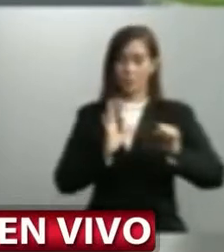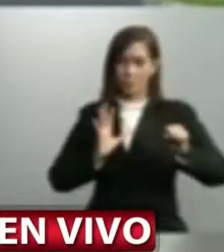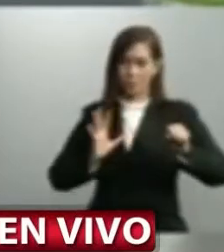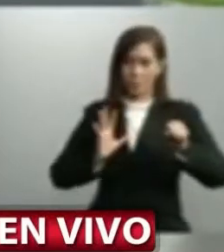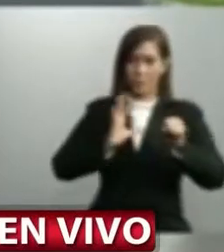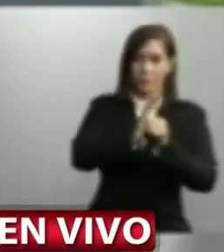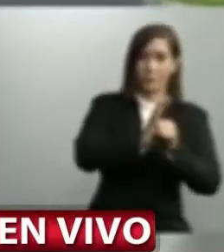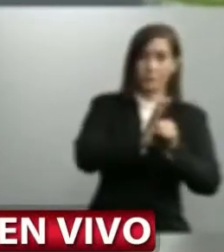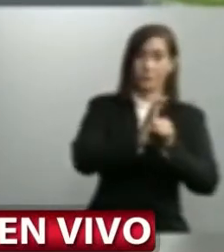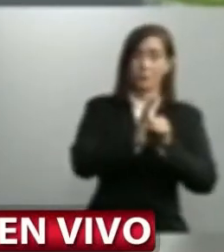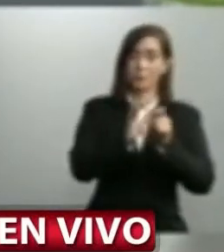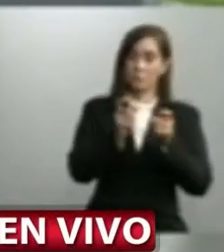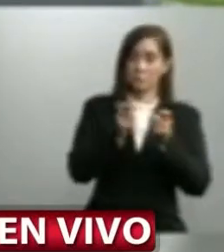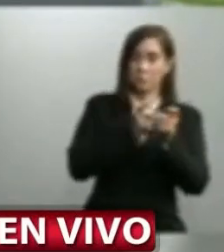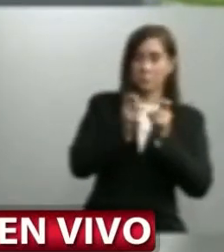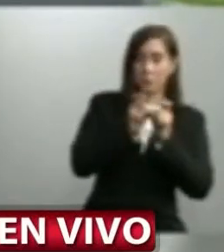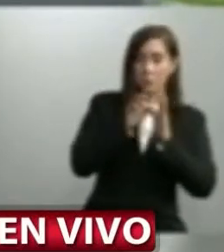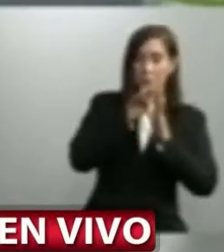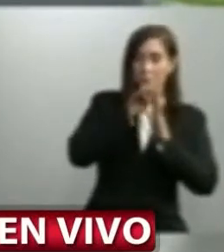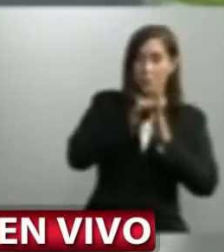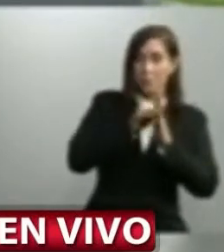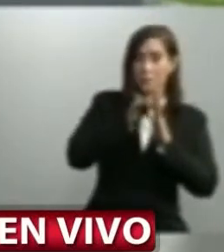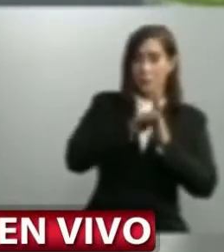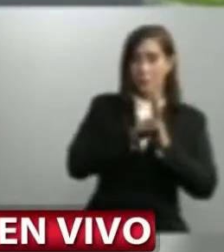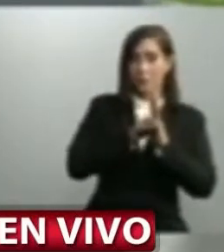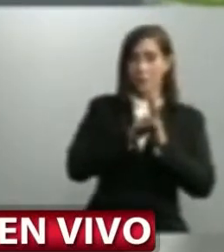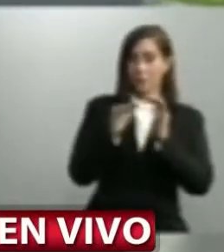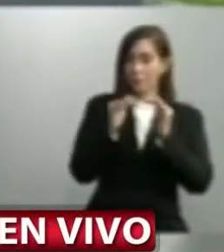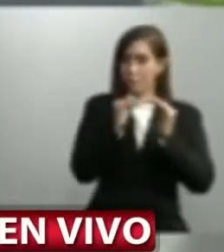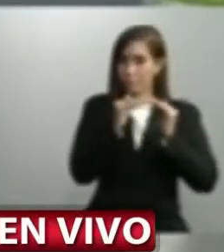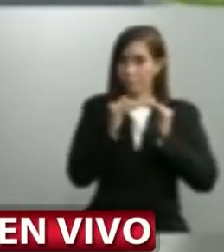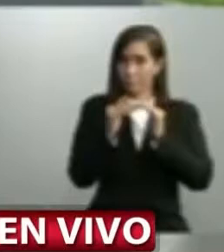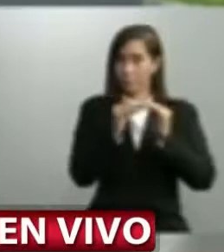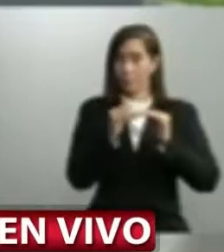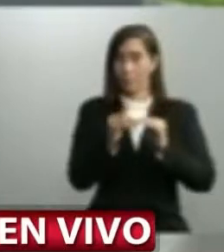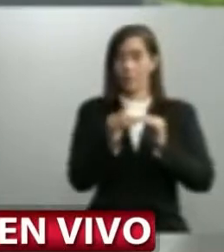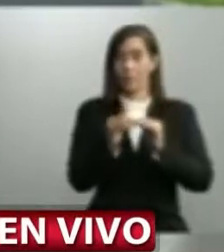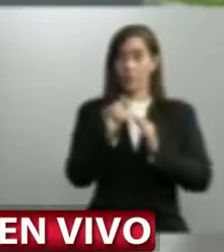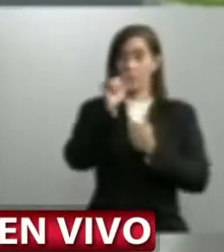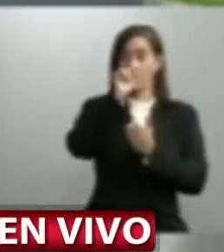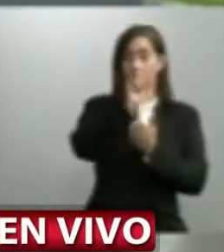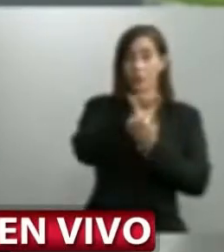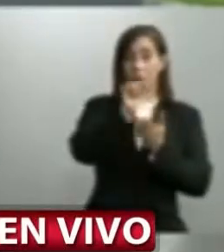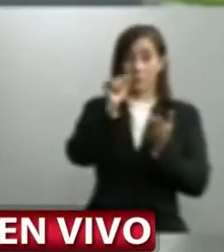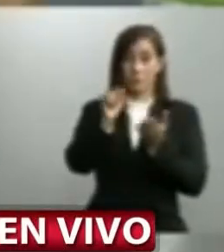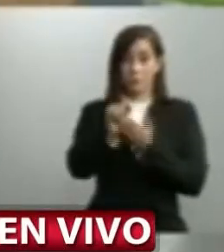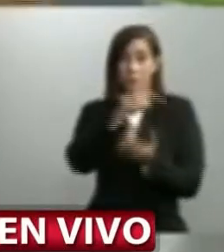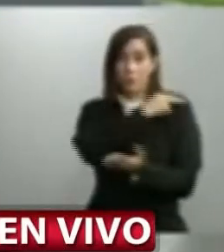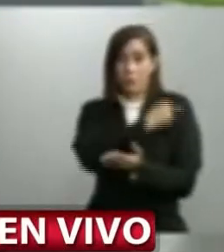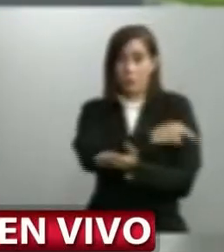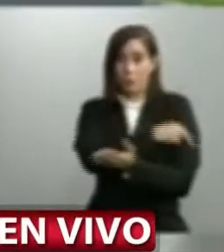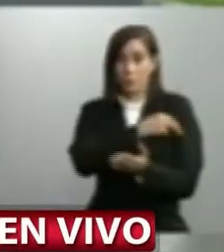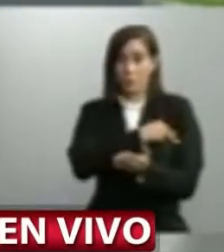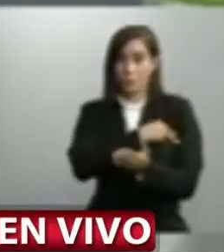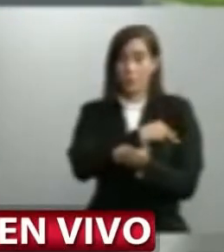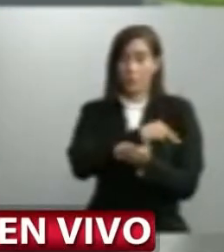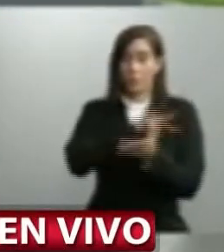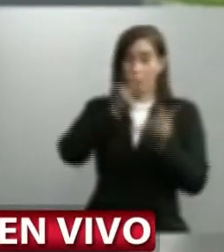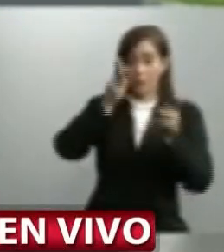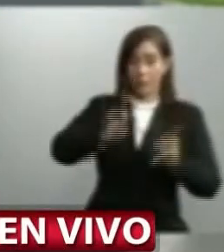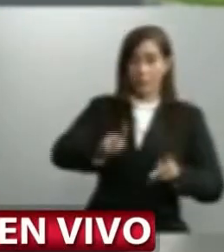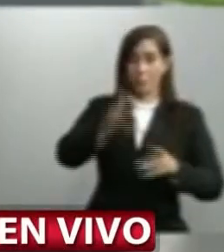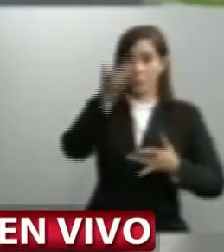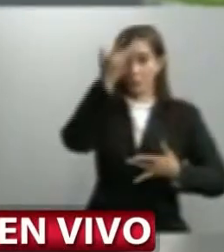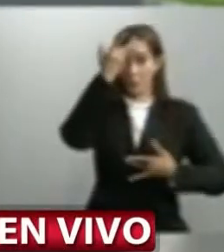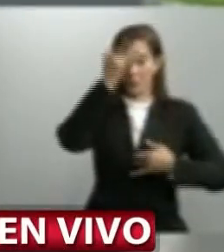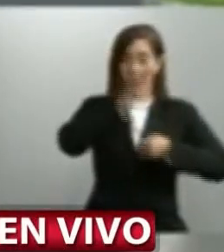empezó manifestándose y mantenemos un equilibrio entre el sistema hospitalario y los casos que a nivel de